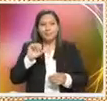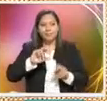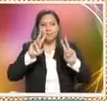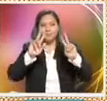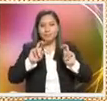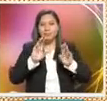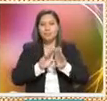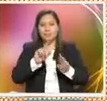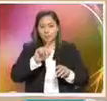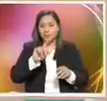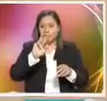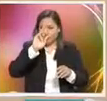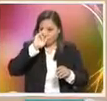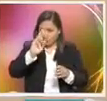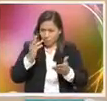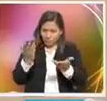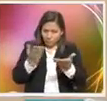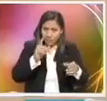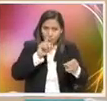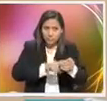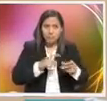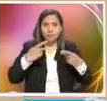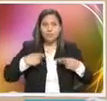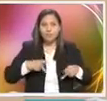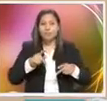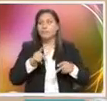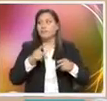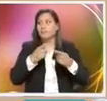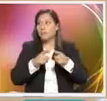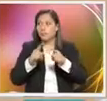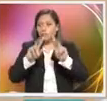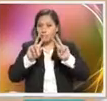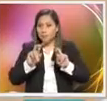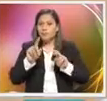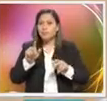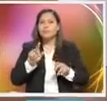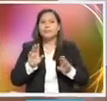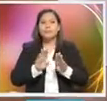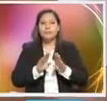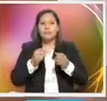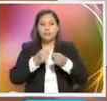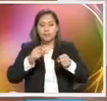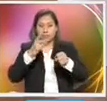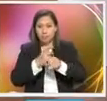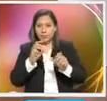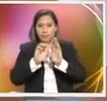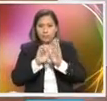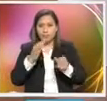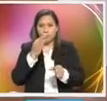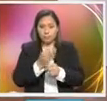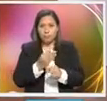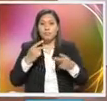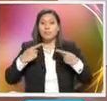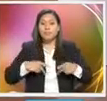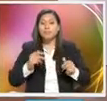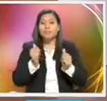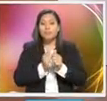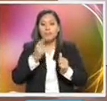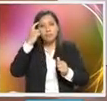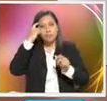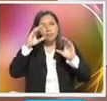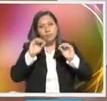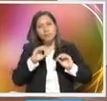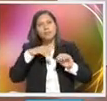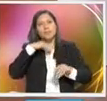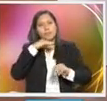la inclusión de las personas en los distintos ámbitos que les competen como sociedad. En esta ocasión, de personas con autismo,